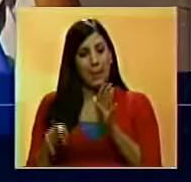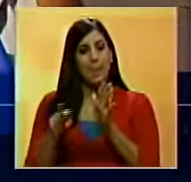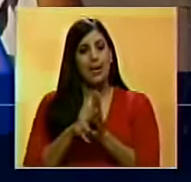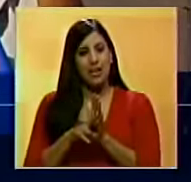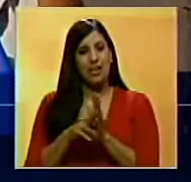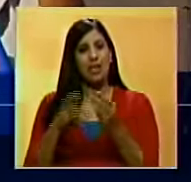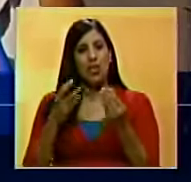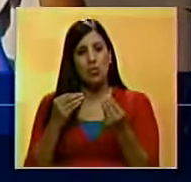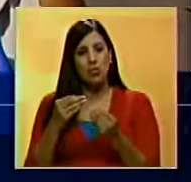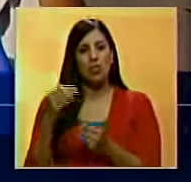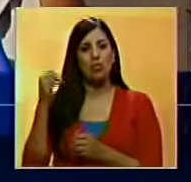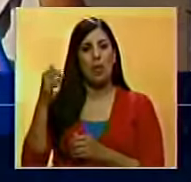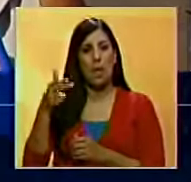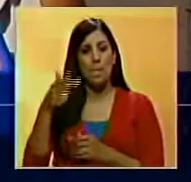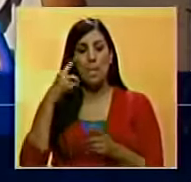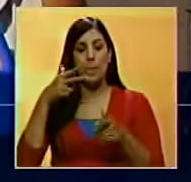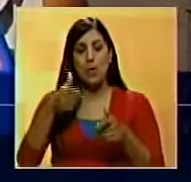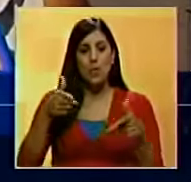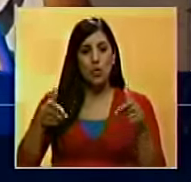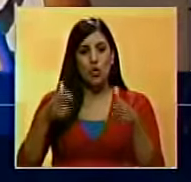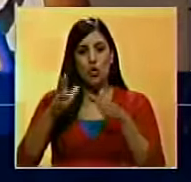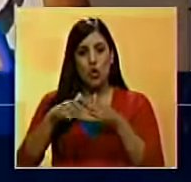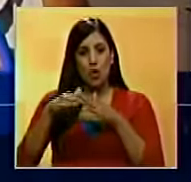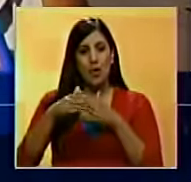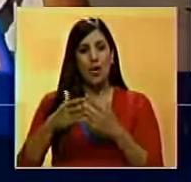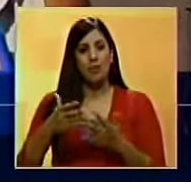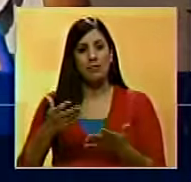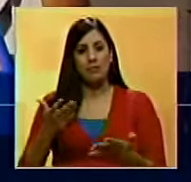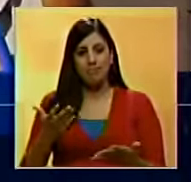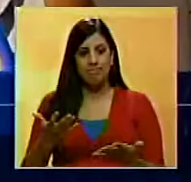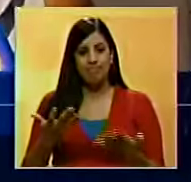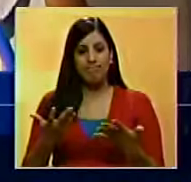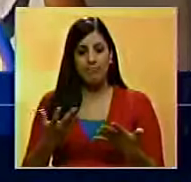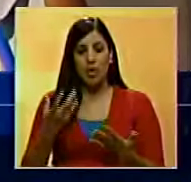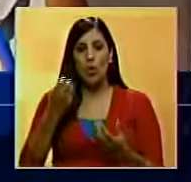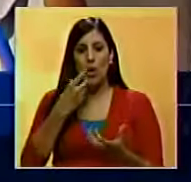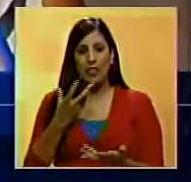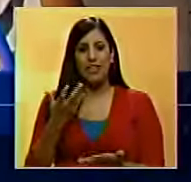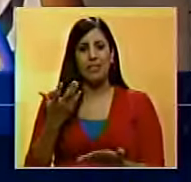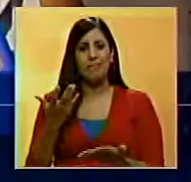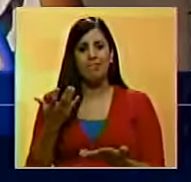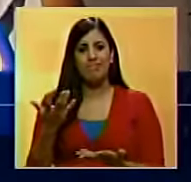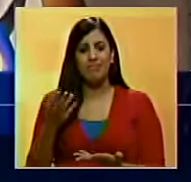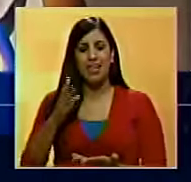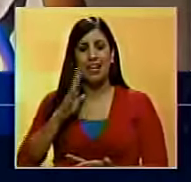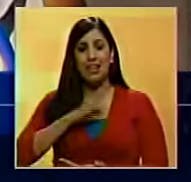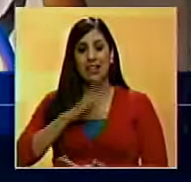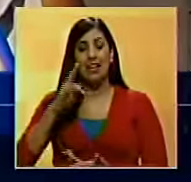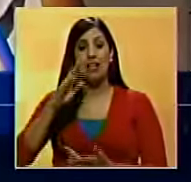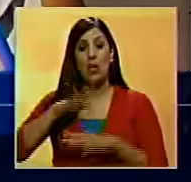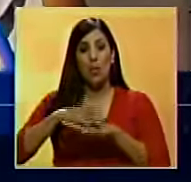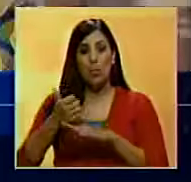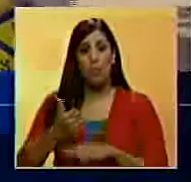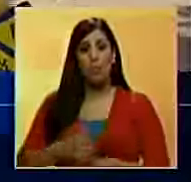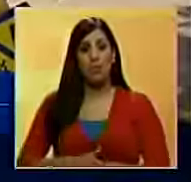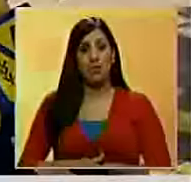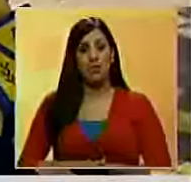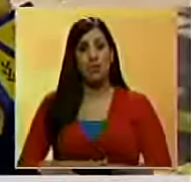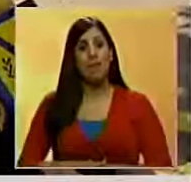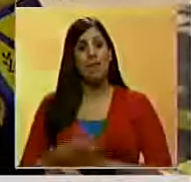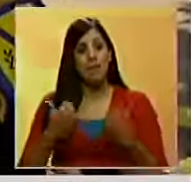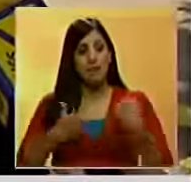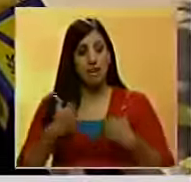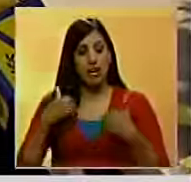hay mucho asalto y al parecer es lo que dicen, pues que fue a causa de esto, pues.